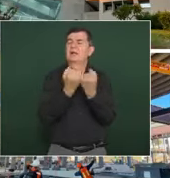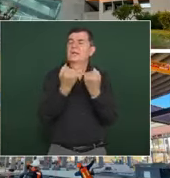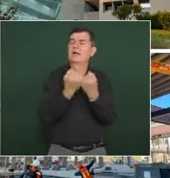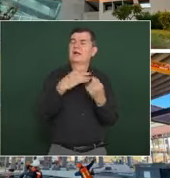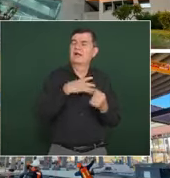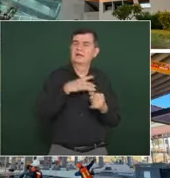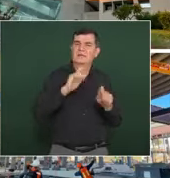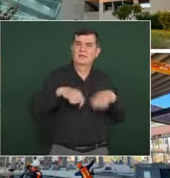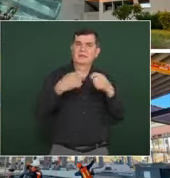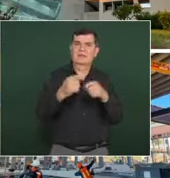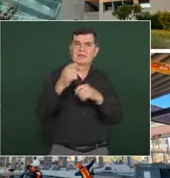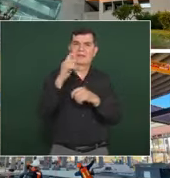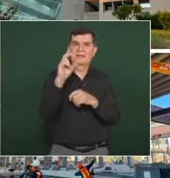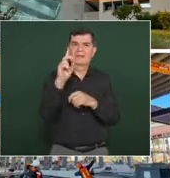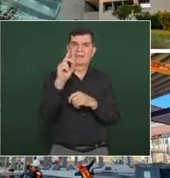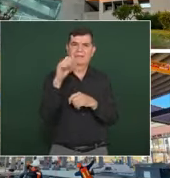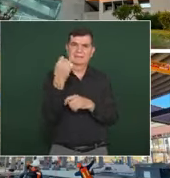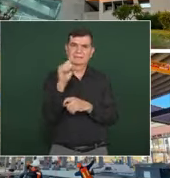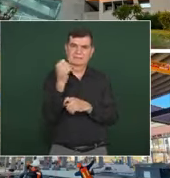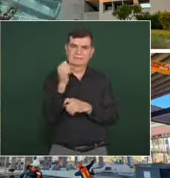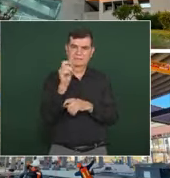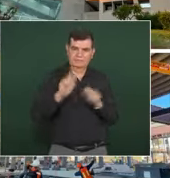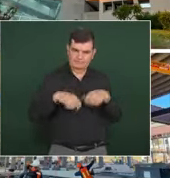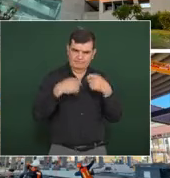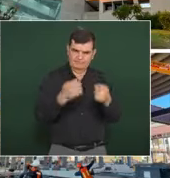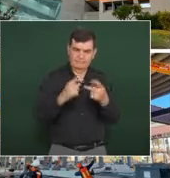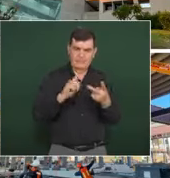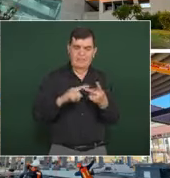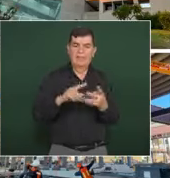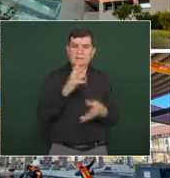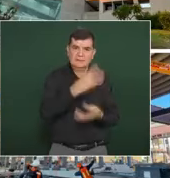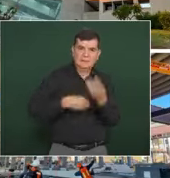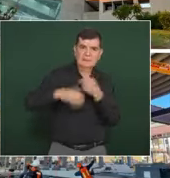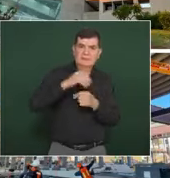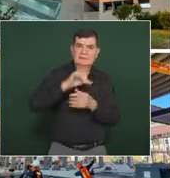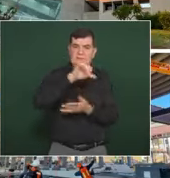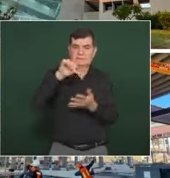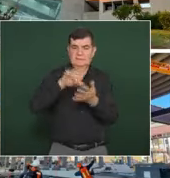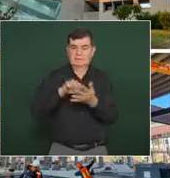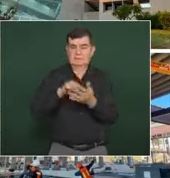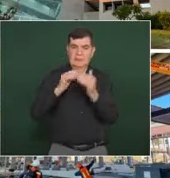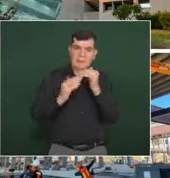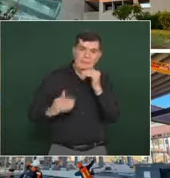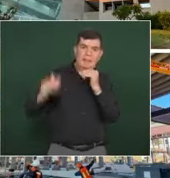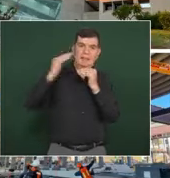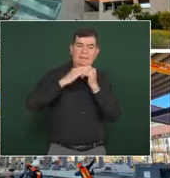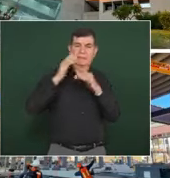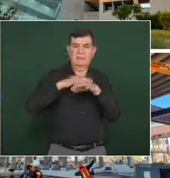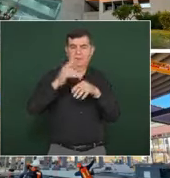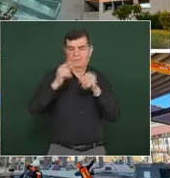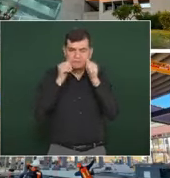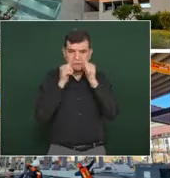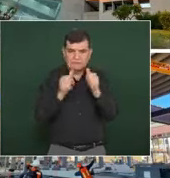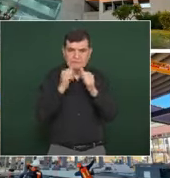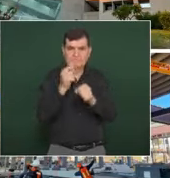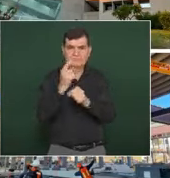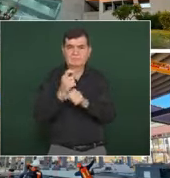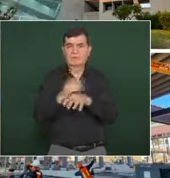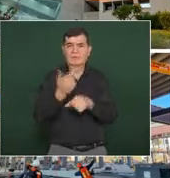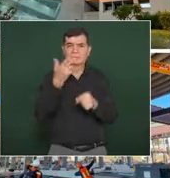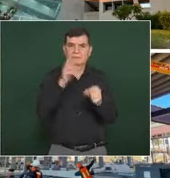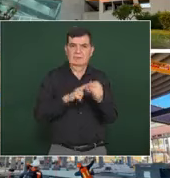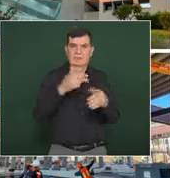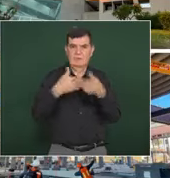30 de septiembre. La sustitución del Centro Avanzado de Atención Primaria a la Salud por el